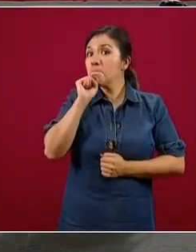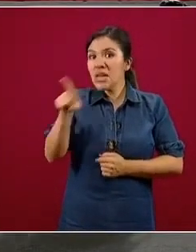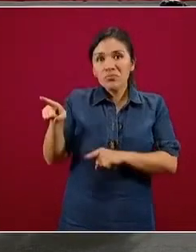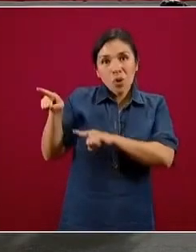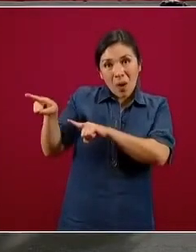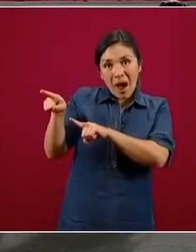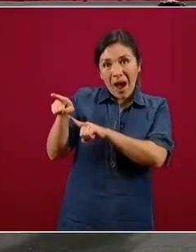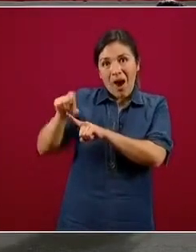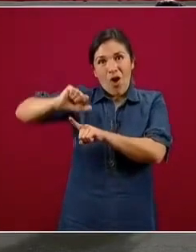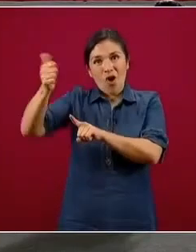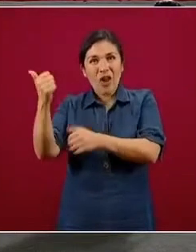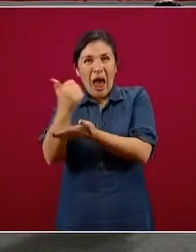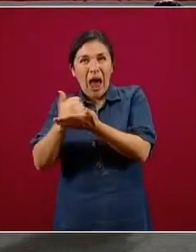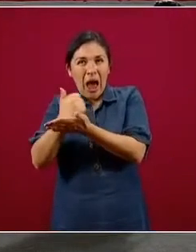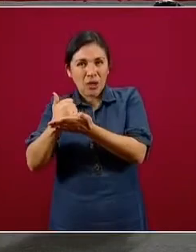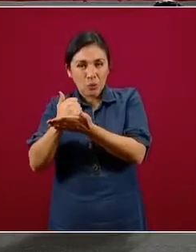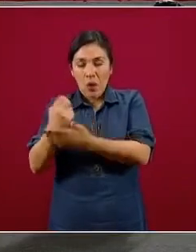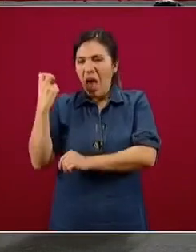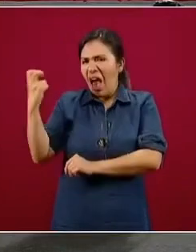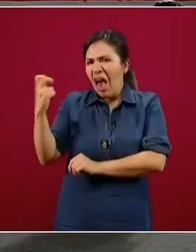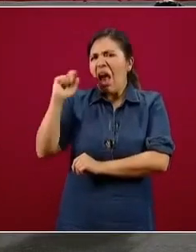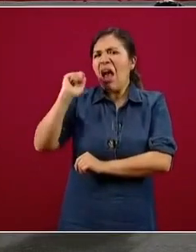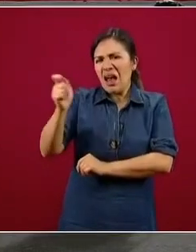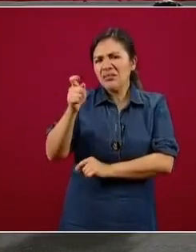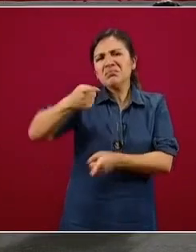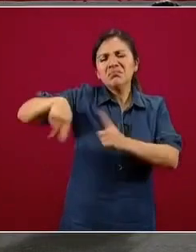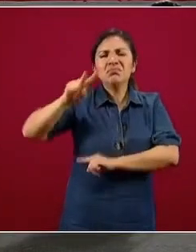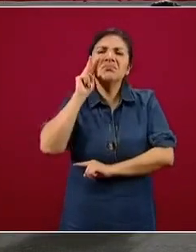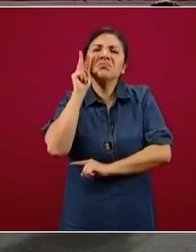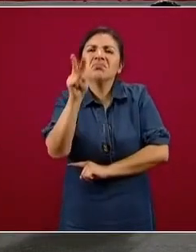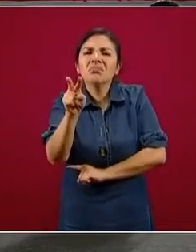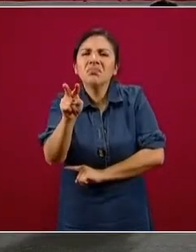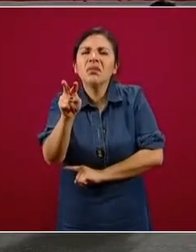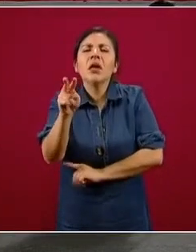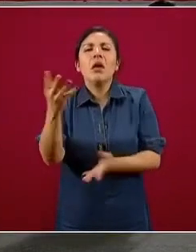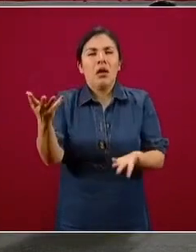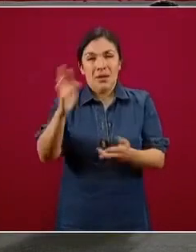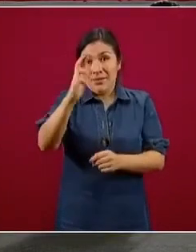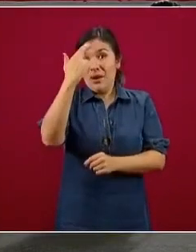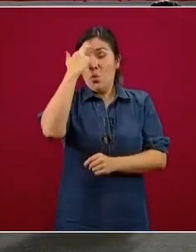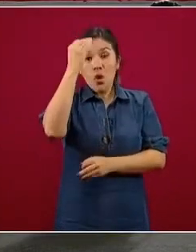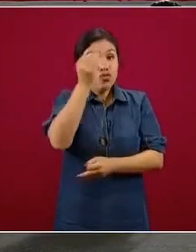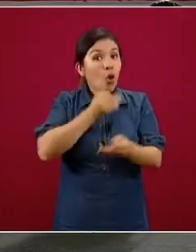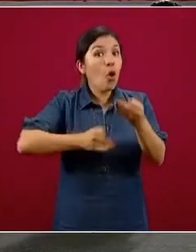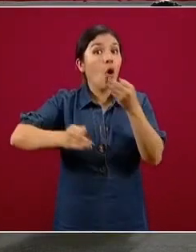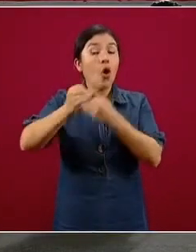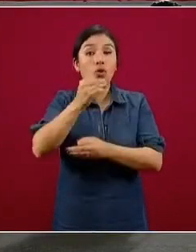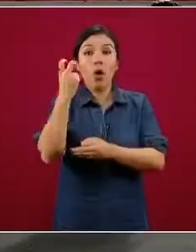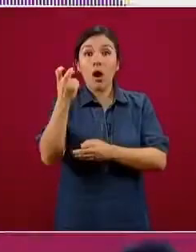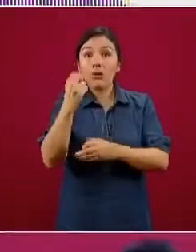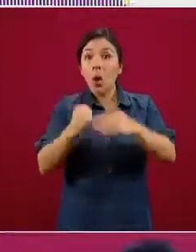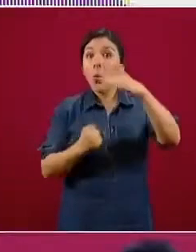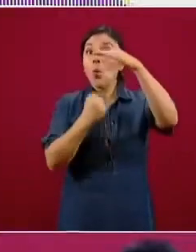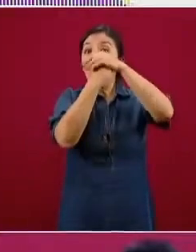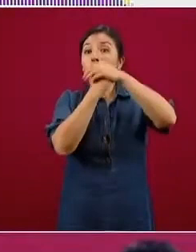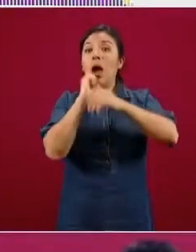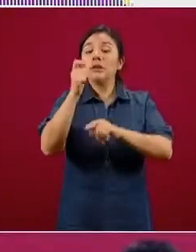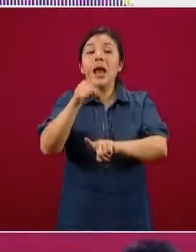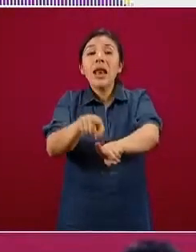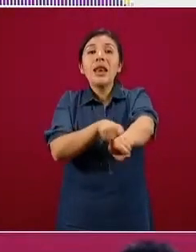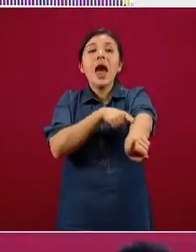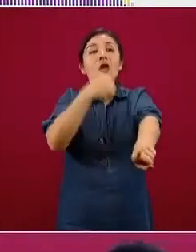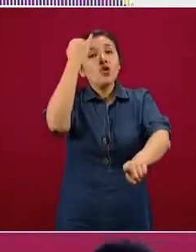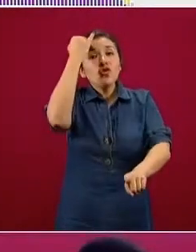curva. ¿Qué tenemos aquí? Tenemos la representación, recuerden todas y todos, la curva epidémica es a lo largo